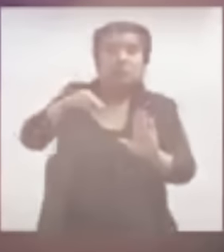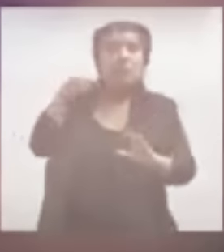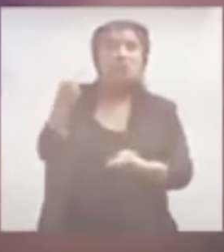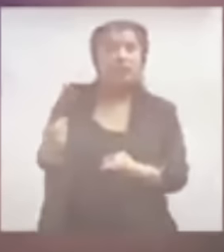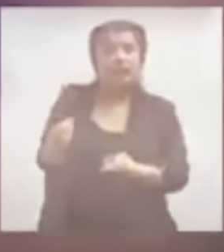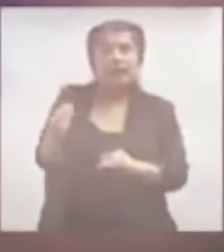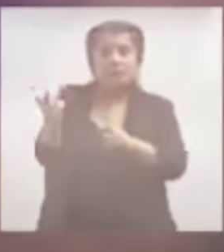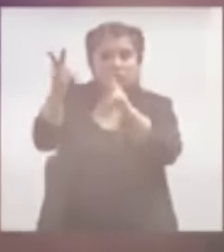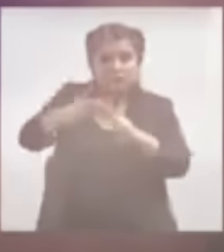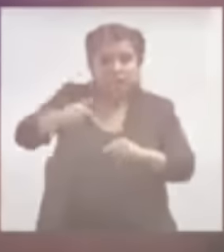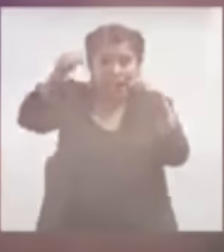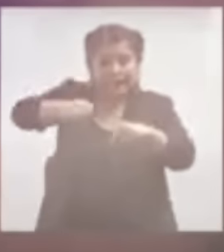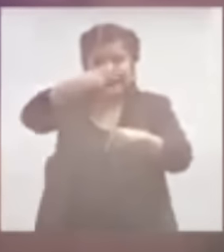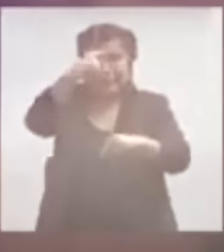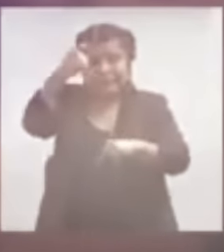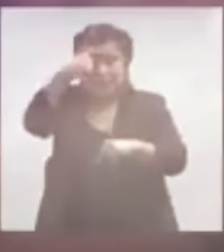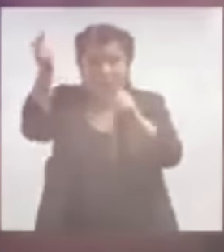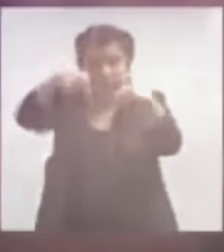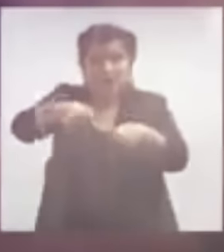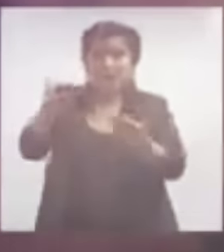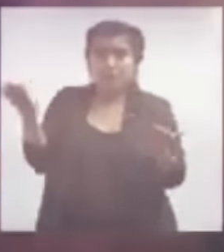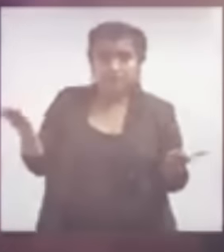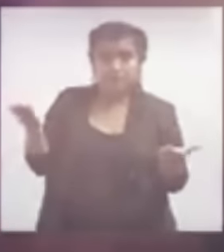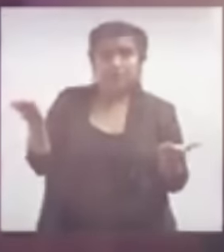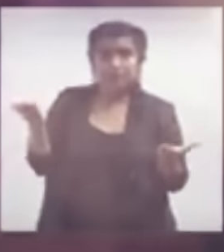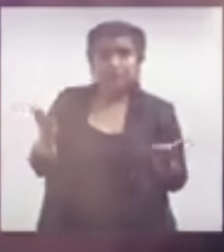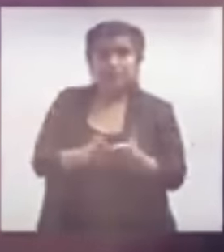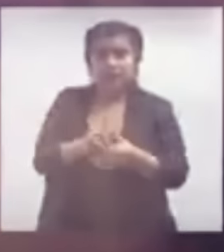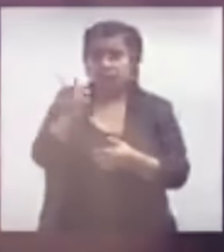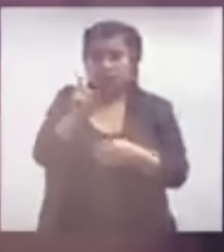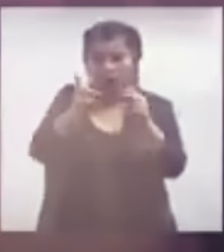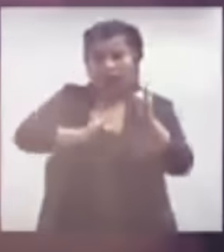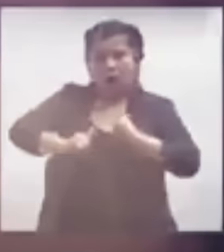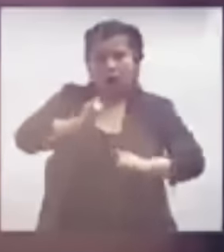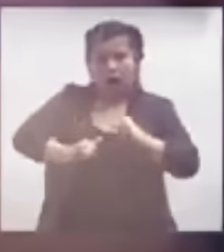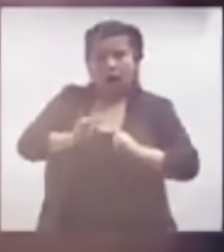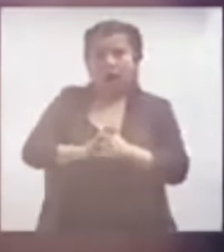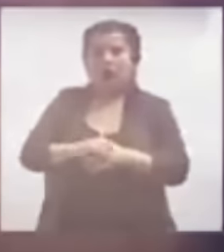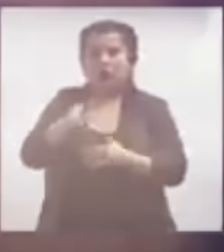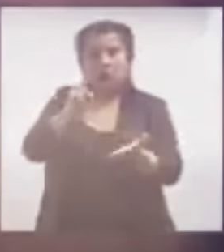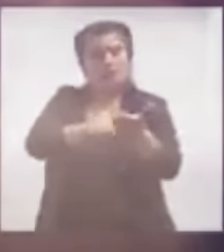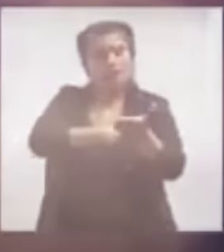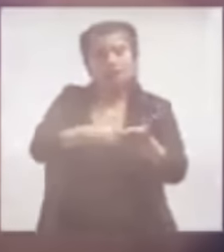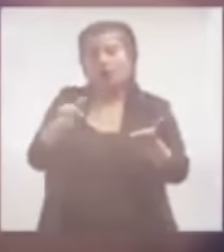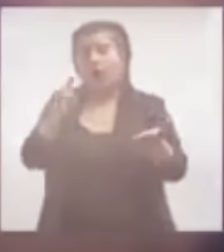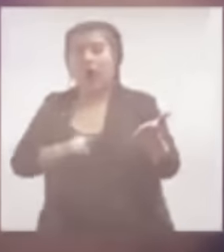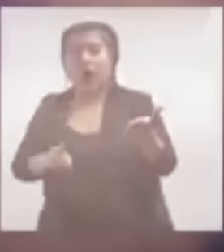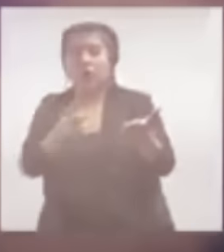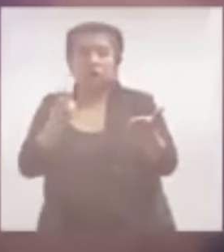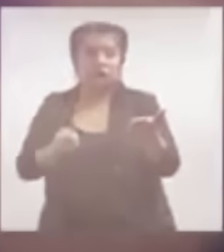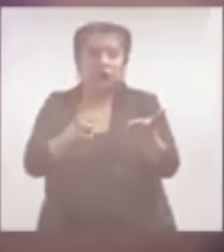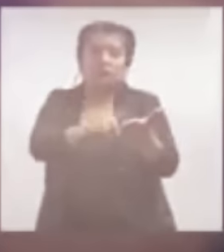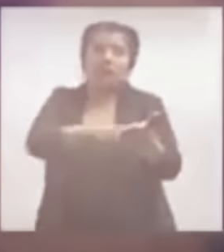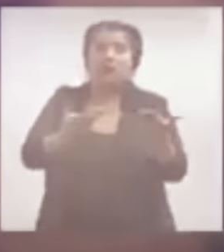no venimos a trabajar, o no vienen a trabajar, pues si no a jugar ahí a me marco y me desmarco. Pero presidente, si llegamos a